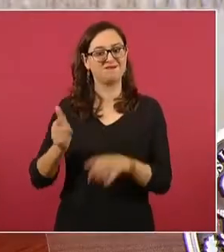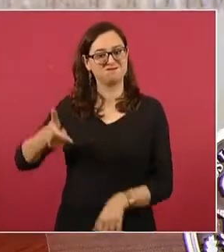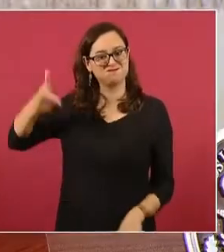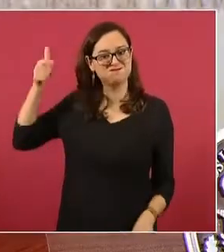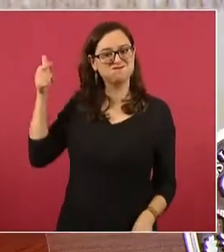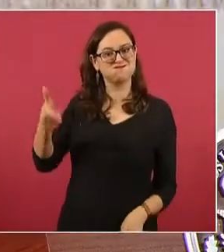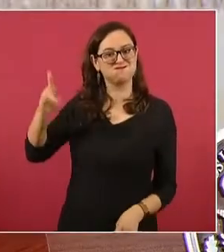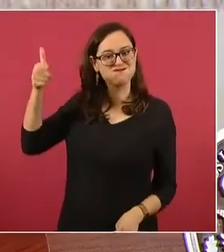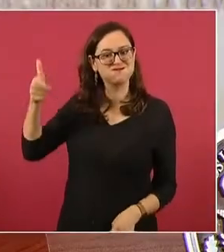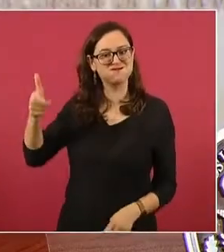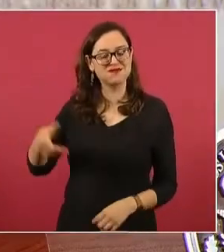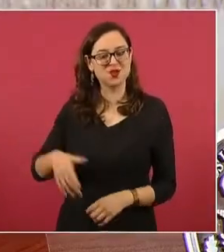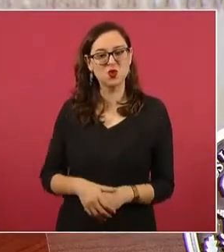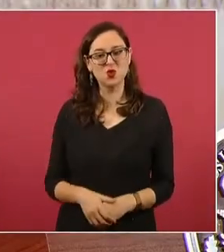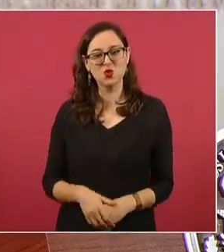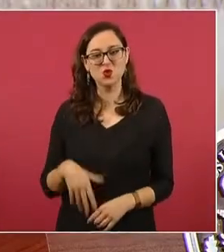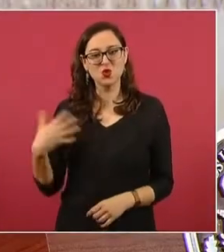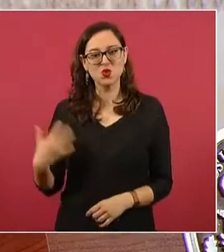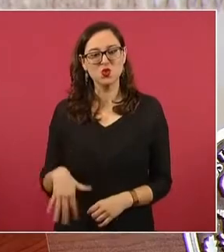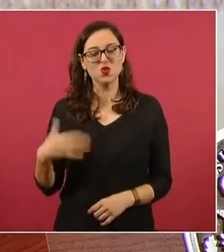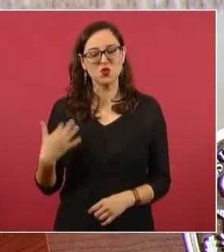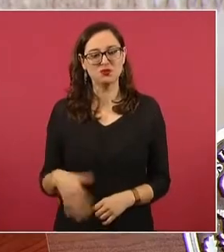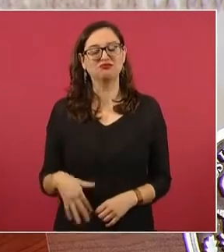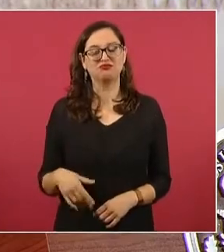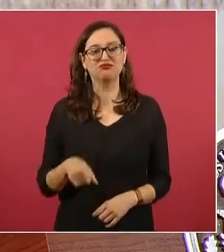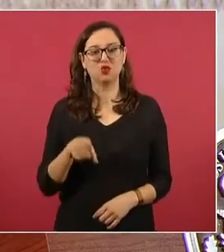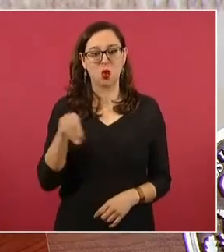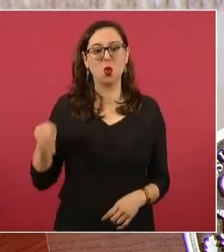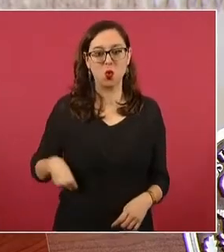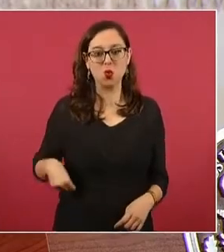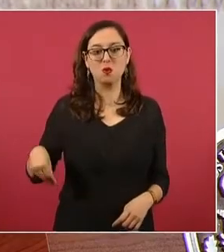quién presuntamente es el responsable,